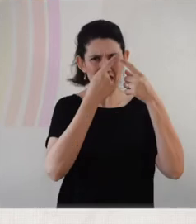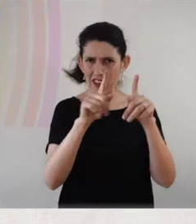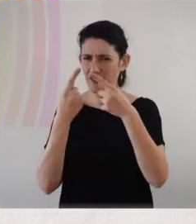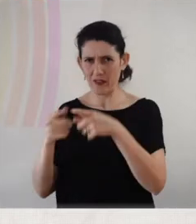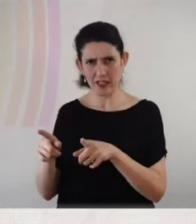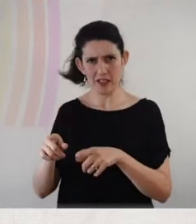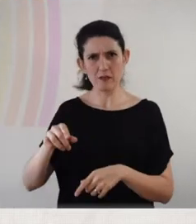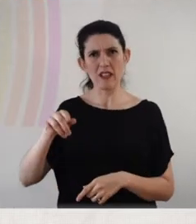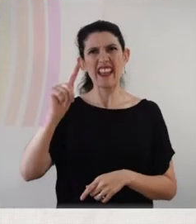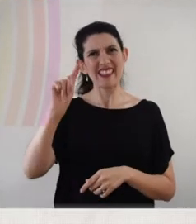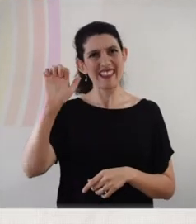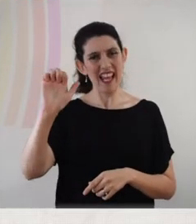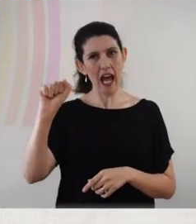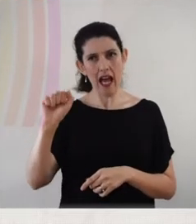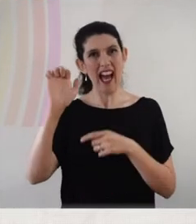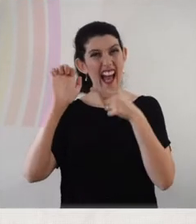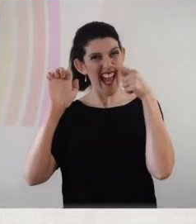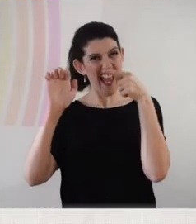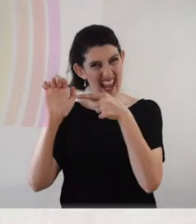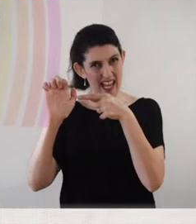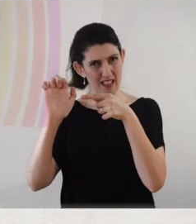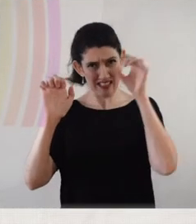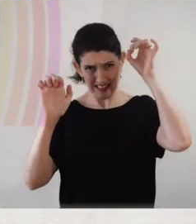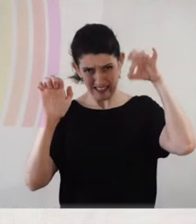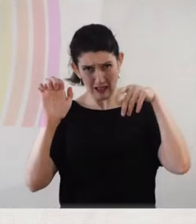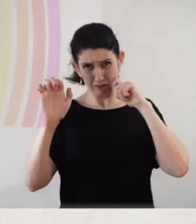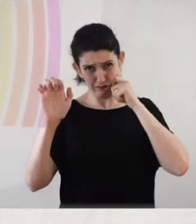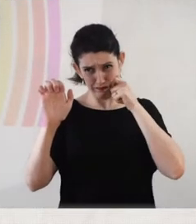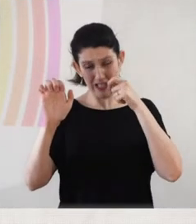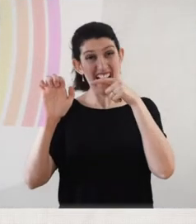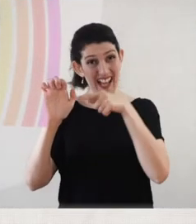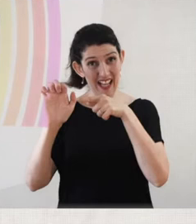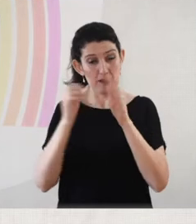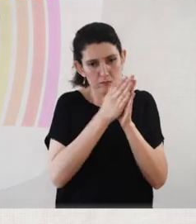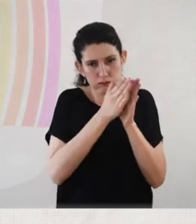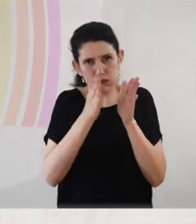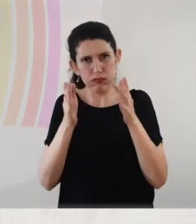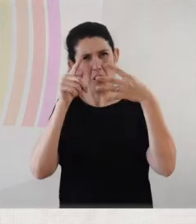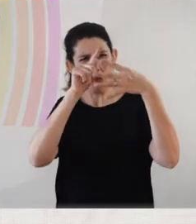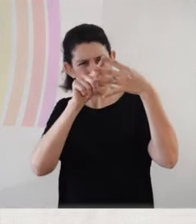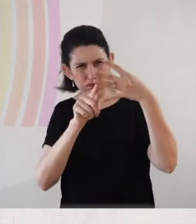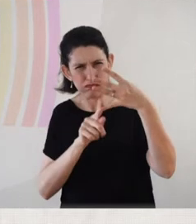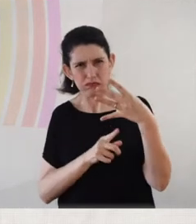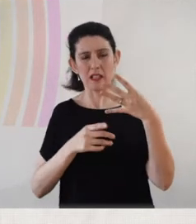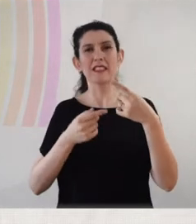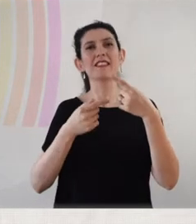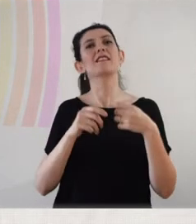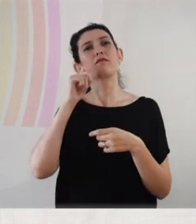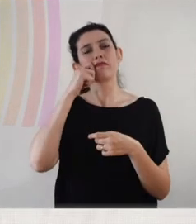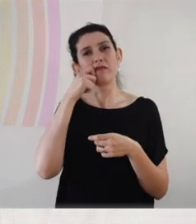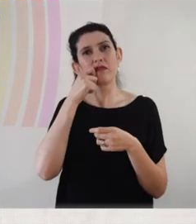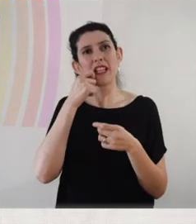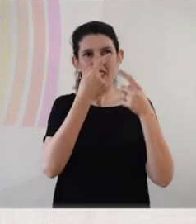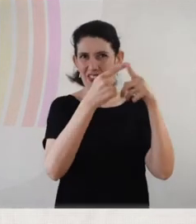de TEA? La E es espectro y significa que hay muchas diferencias entre las personas que tienen trastorno del espectro autista. Esto quiere decir que